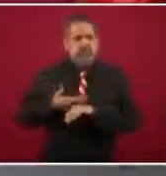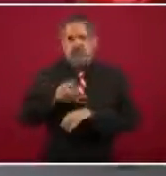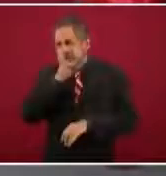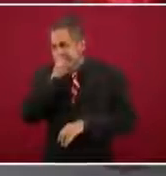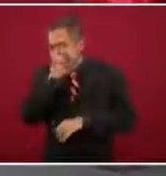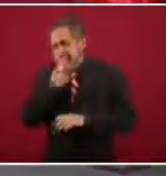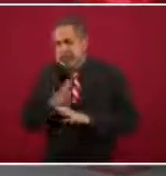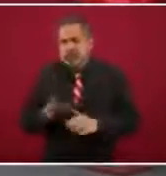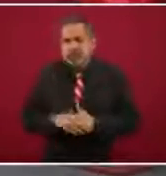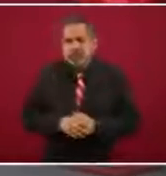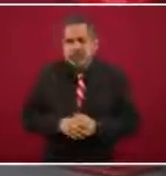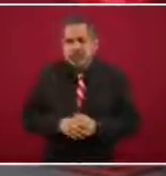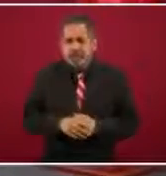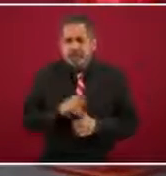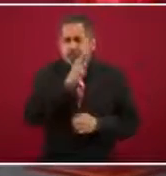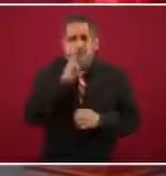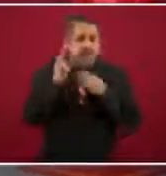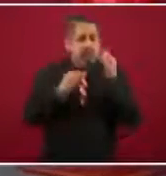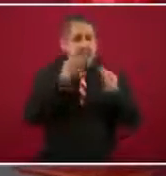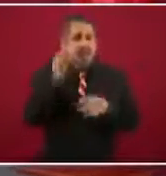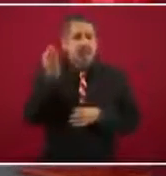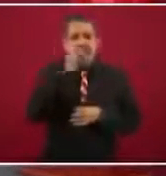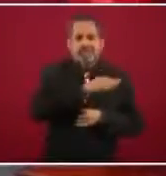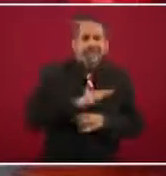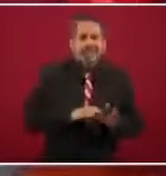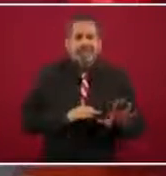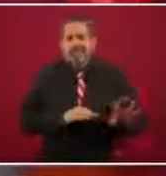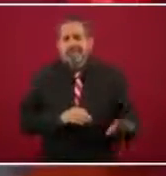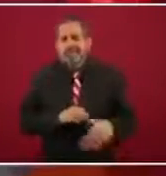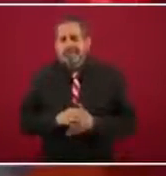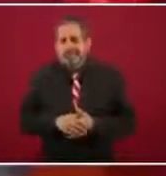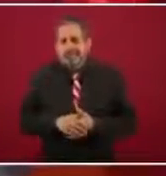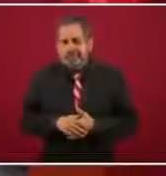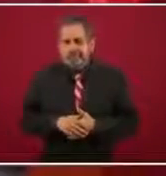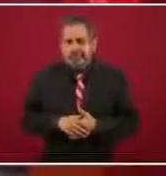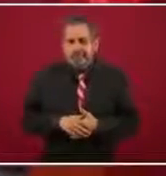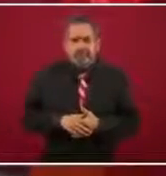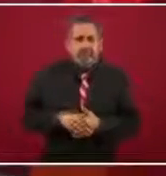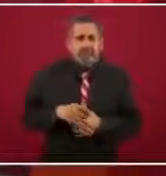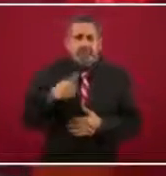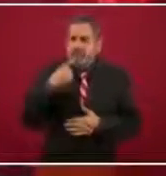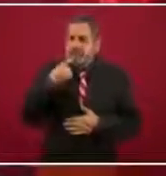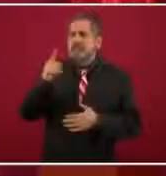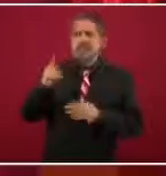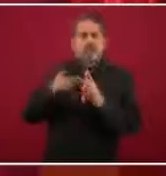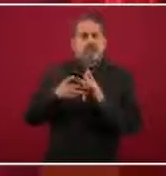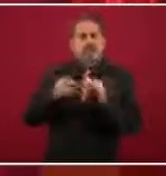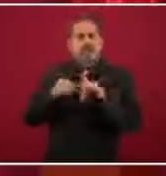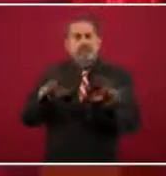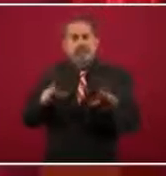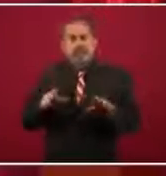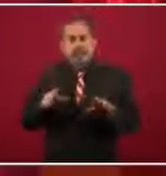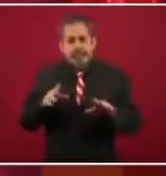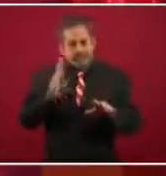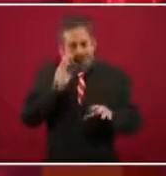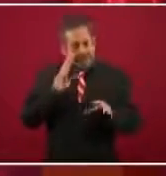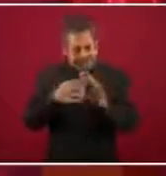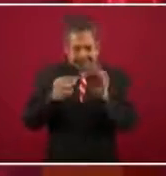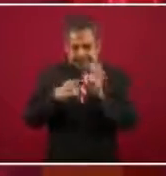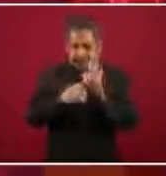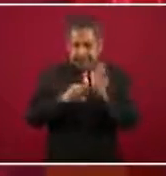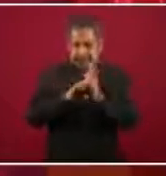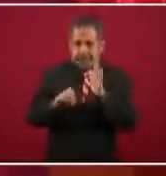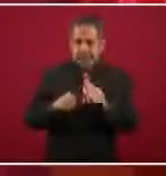de las noticias falsas. Nada más las voy a denunciar para no dejar